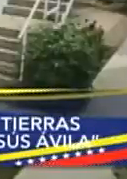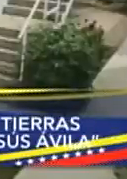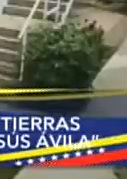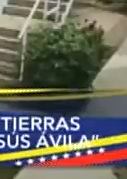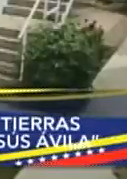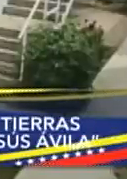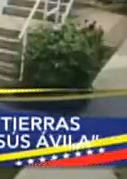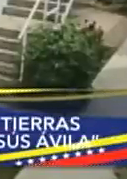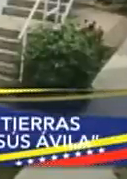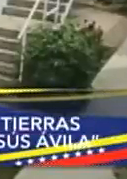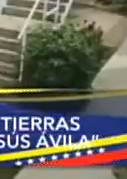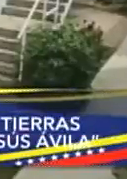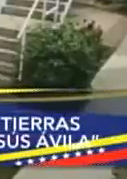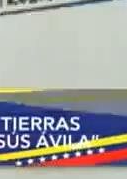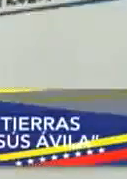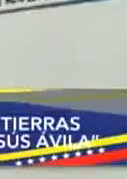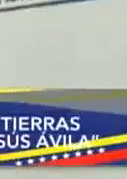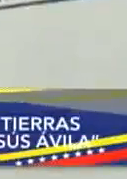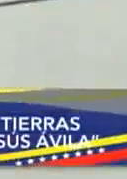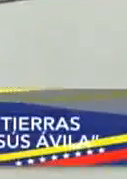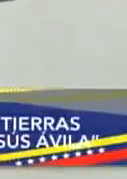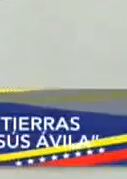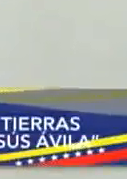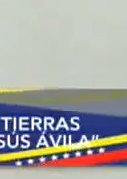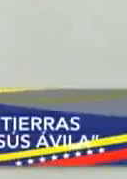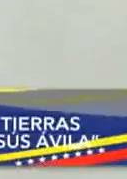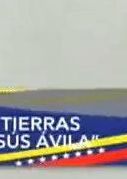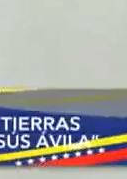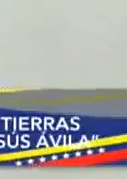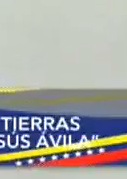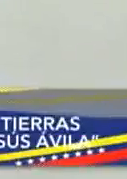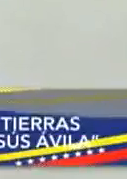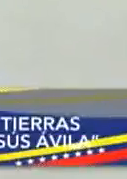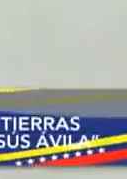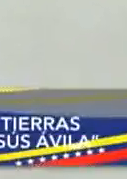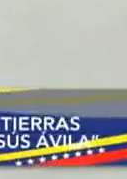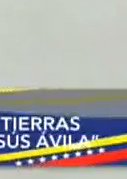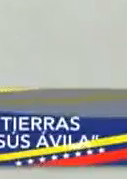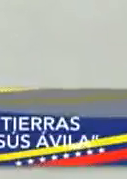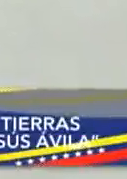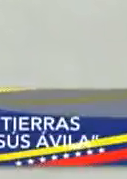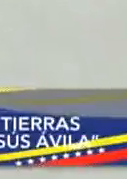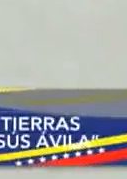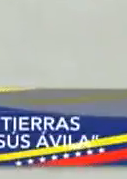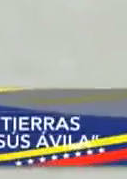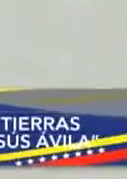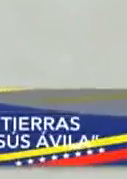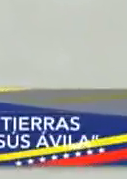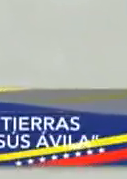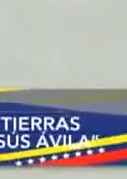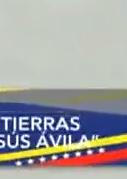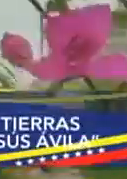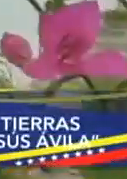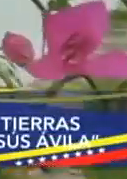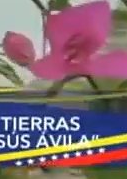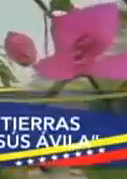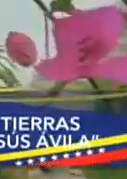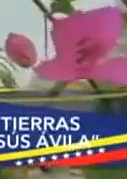es el sentimiento de el venezolano que hoy recibe el título. Vamos a, igualmente, en el marco del